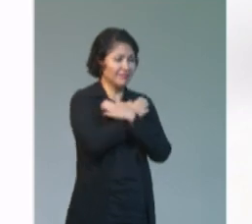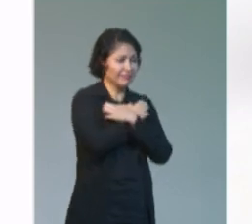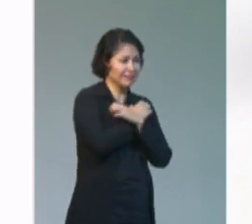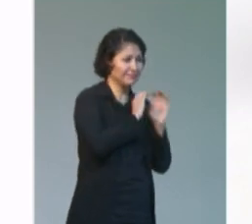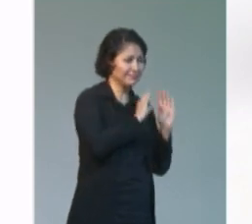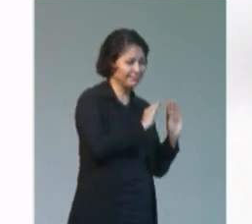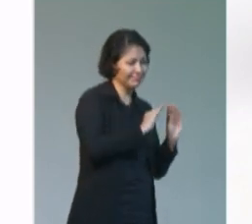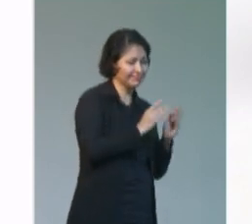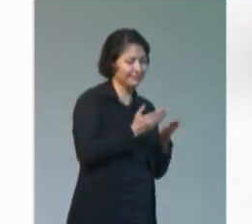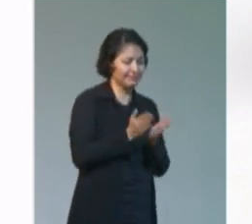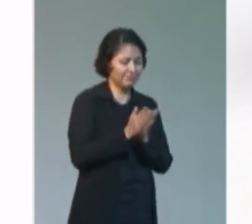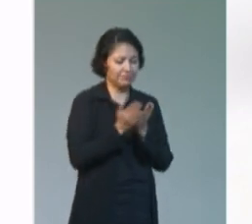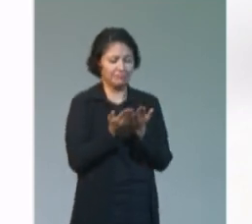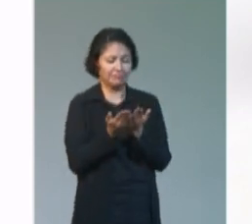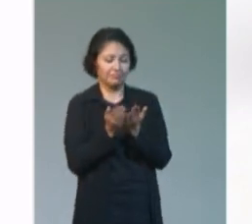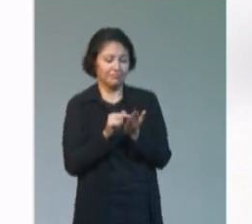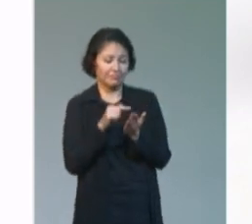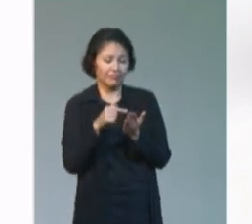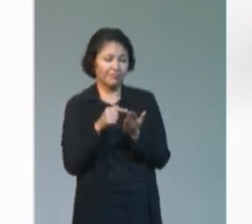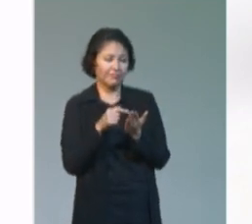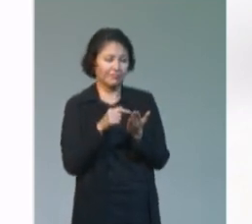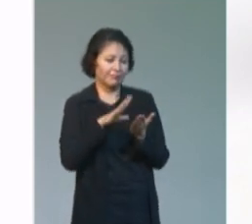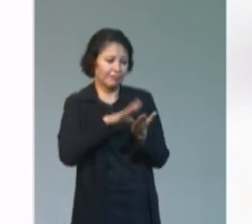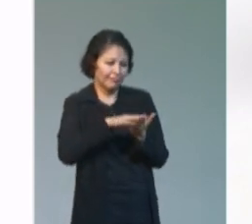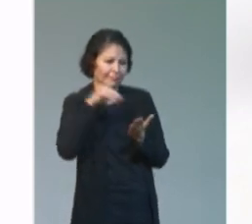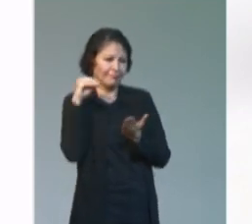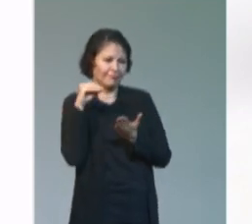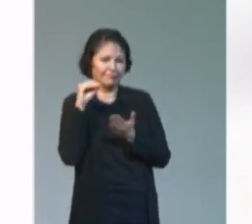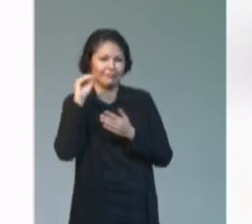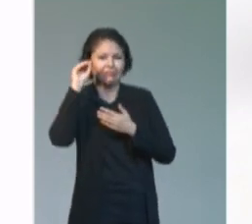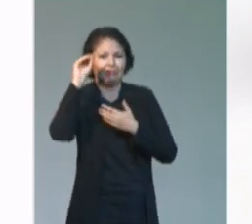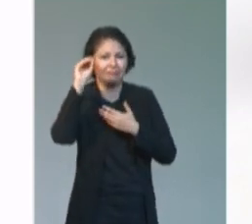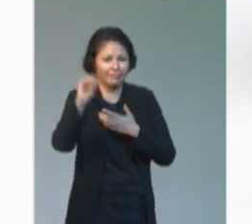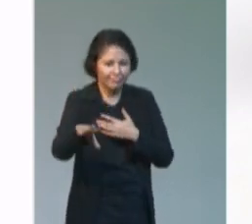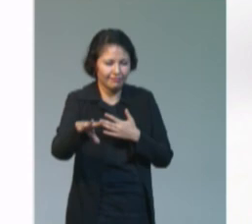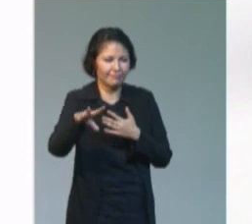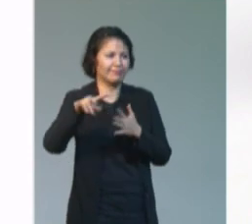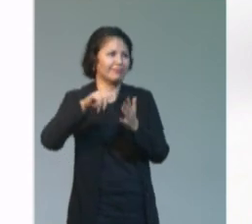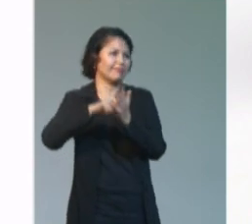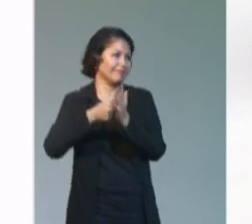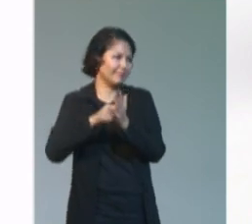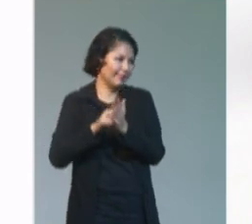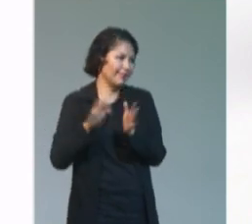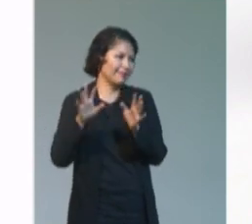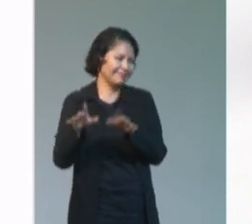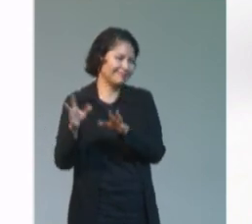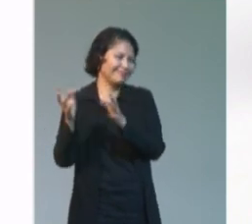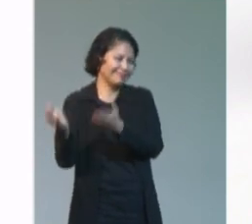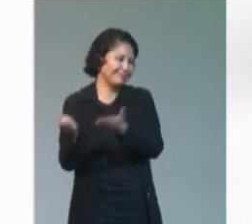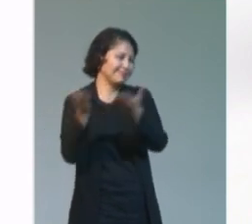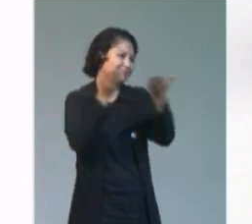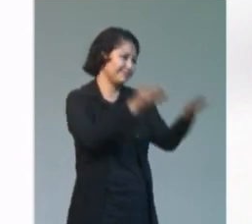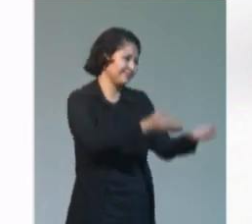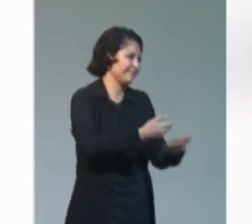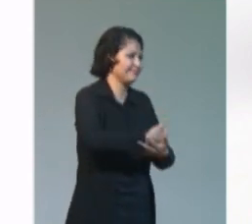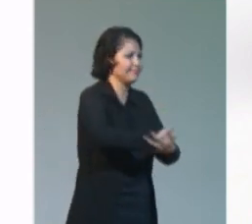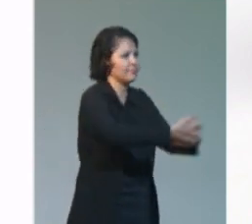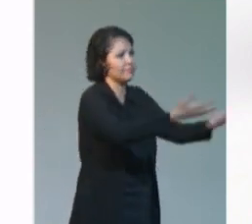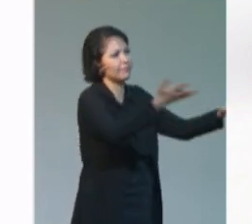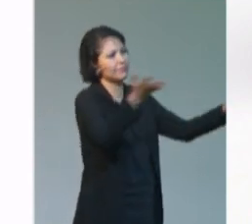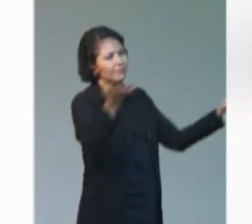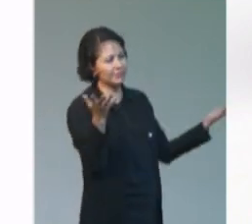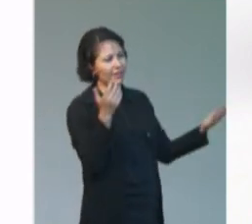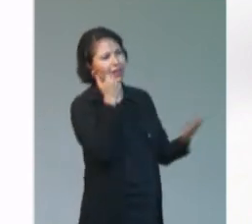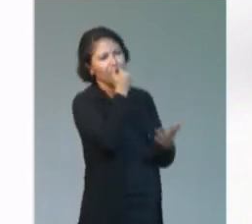como son los libros de texto trasladarlo tecnológicamente digitalmente y por tanto reproducir el modelo yo